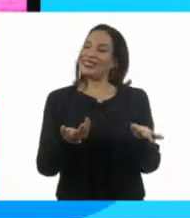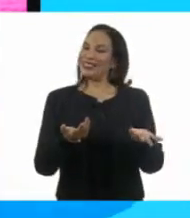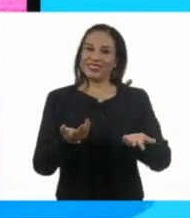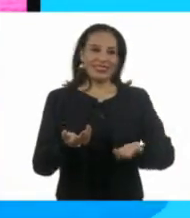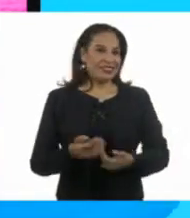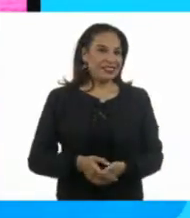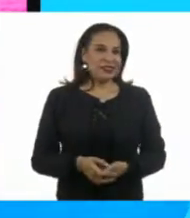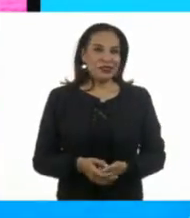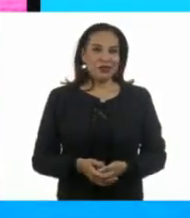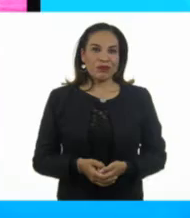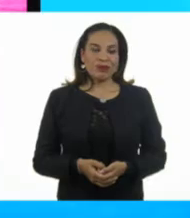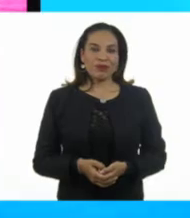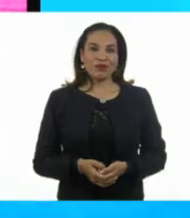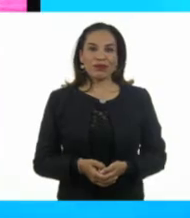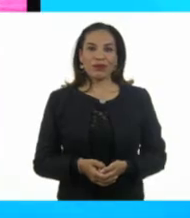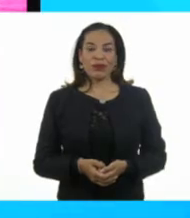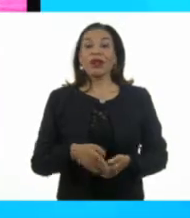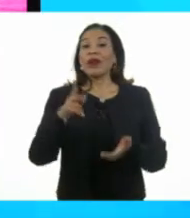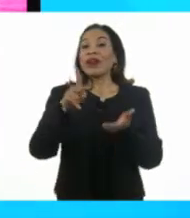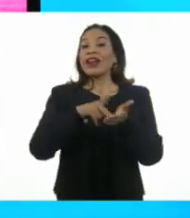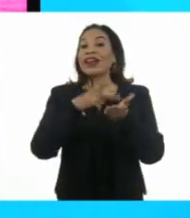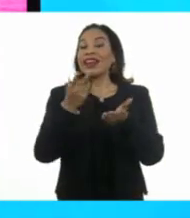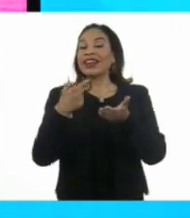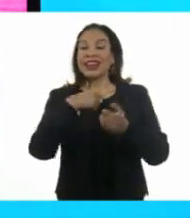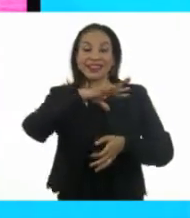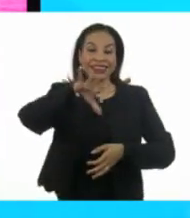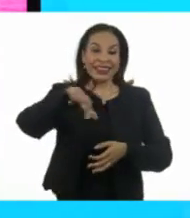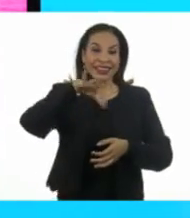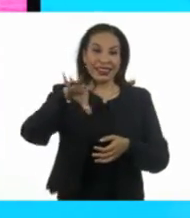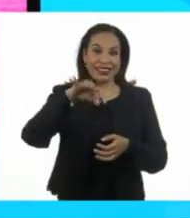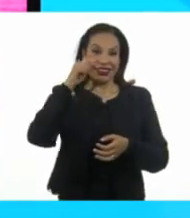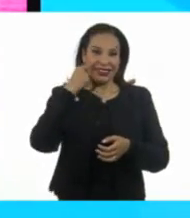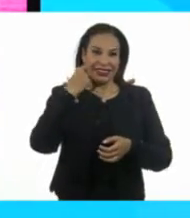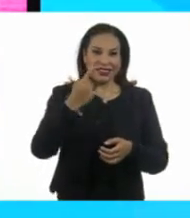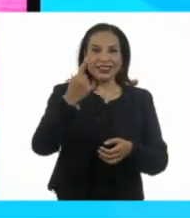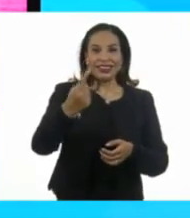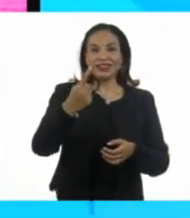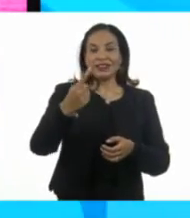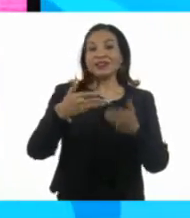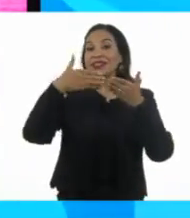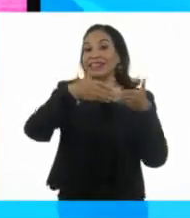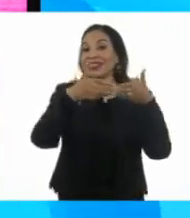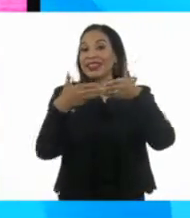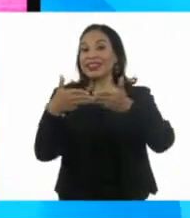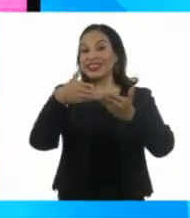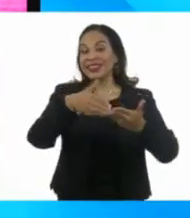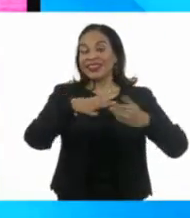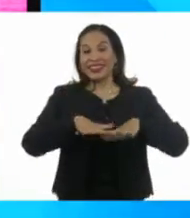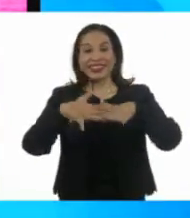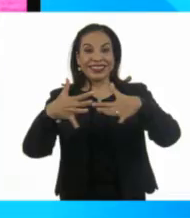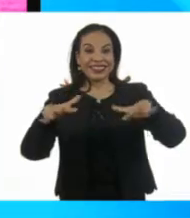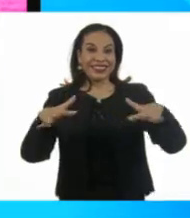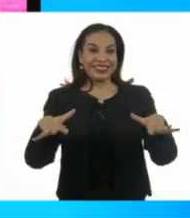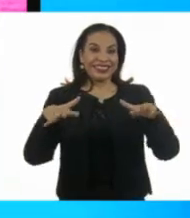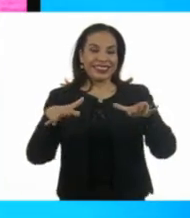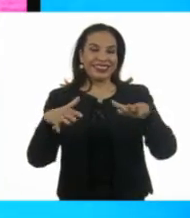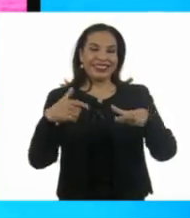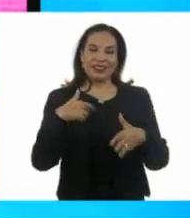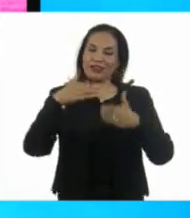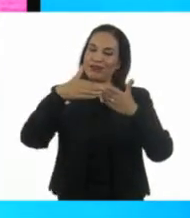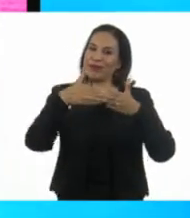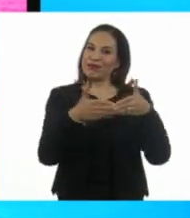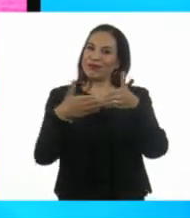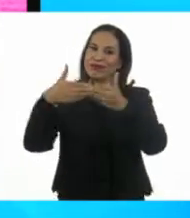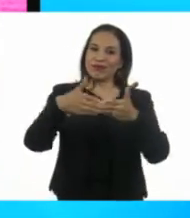Otra vez. Y otra vez me encontré una barca en la playa y me